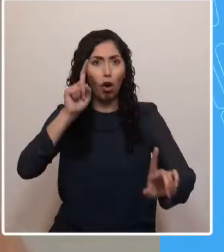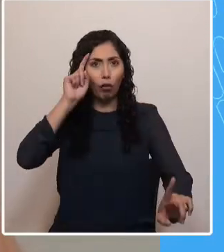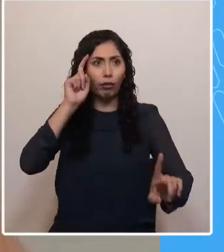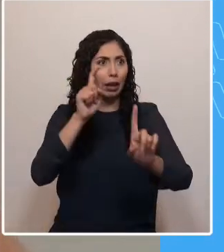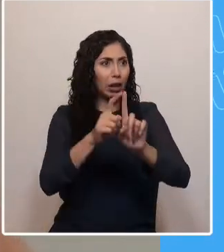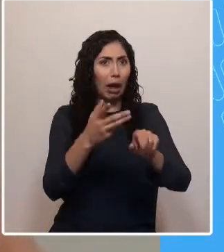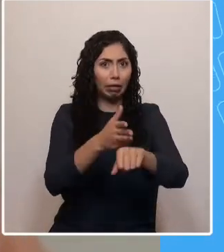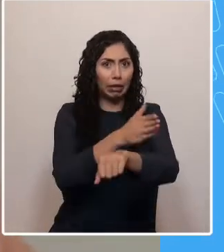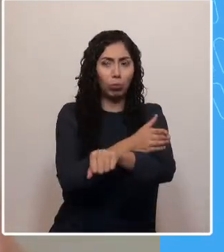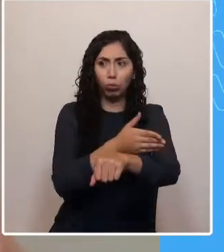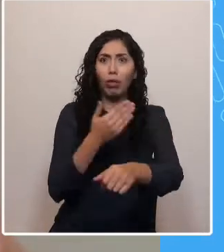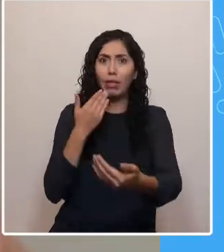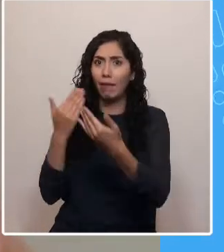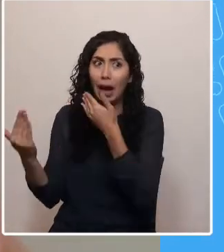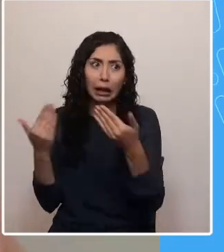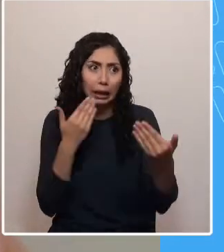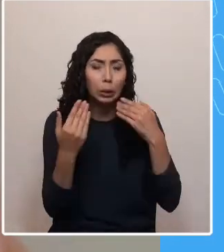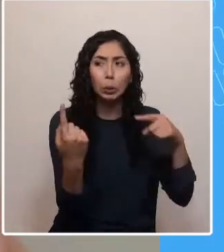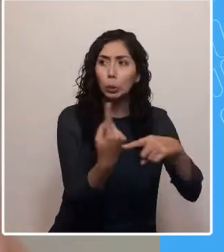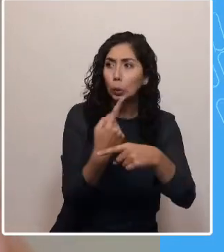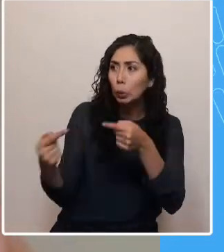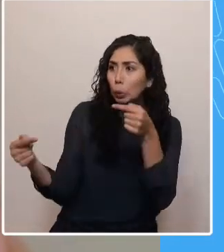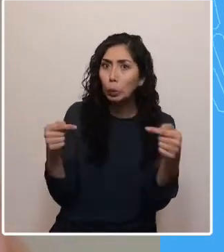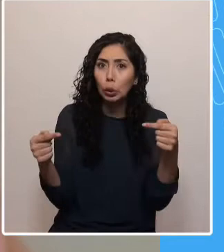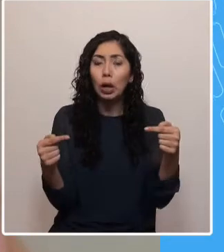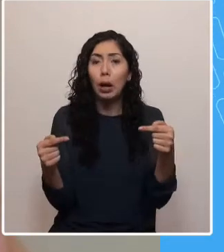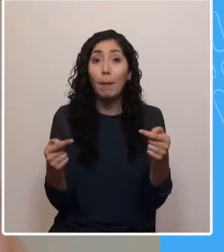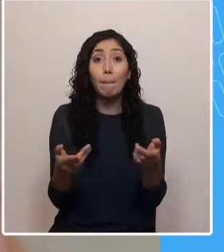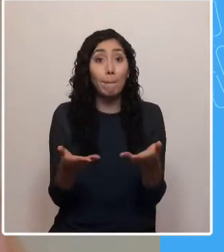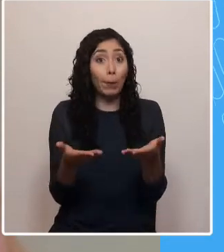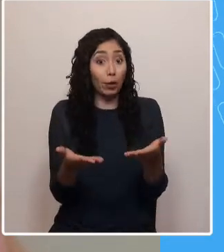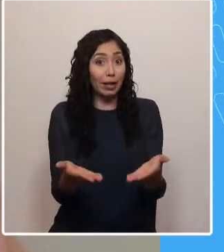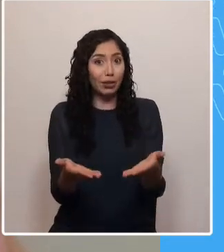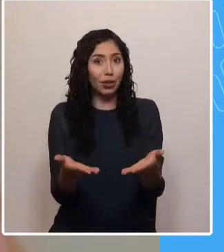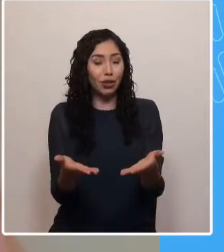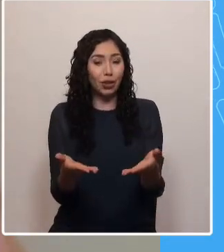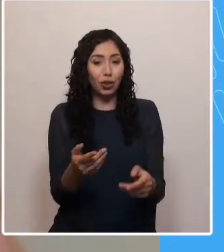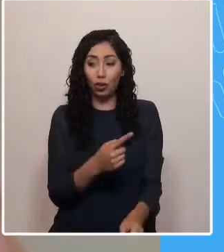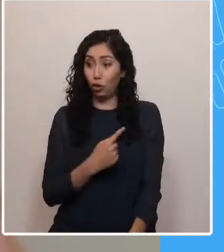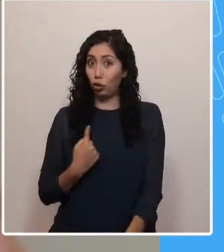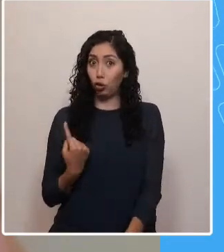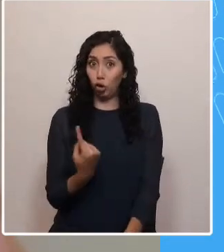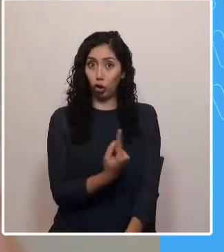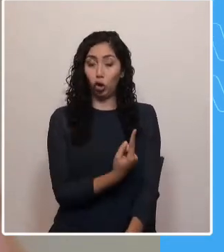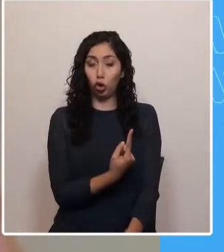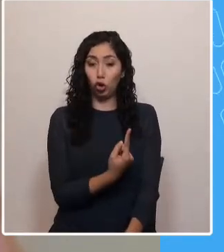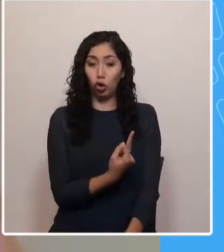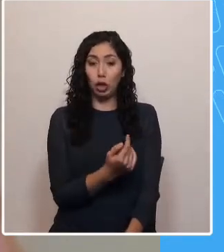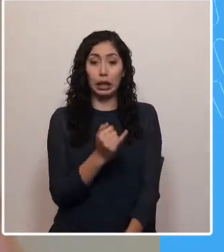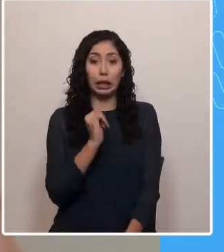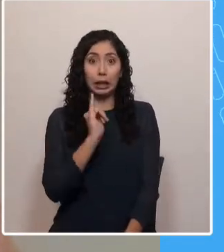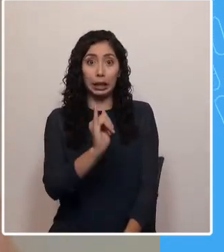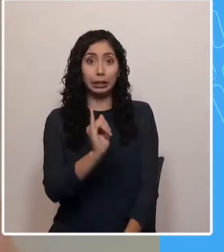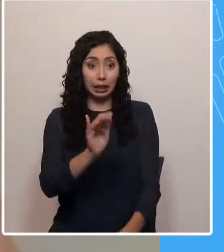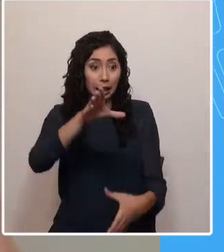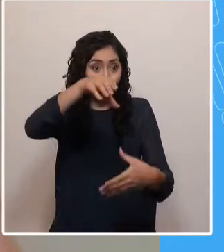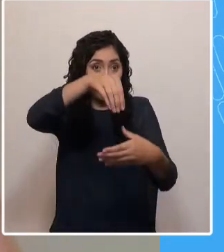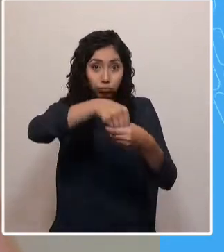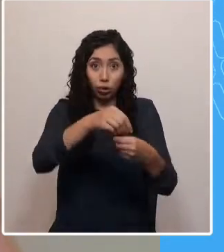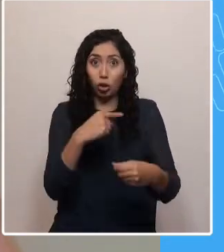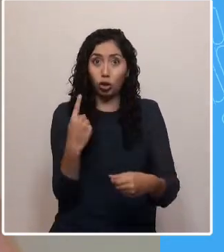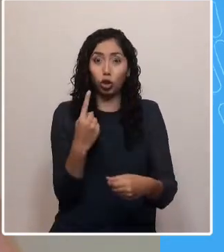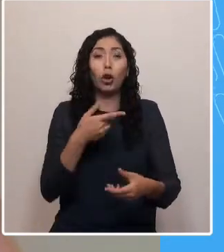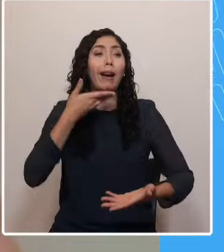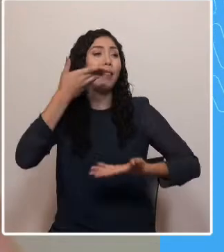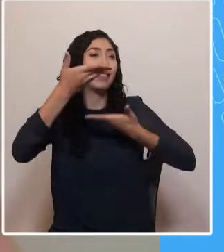debate y por lo mismo no tuvimos, los que somos partidarios y pertenecemos al mundo de los cantautores, no tuvimos un